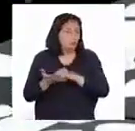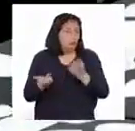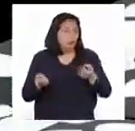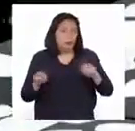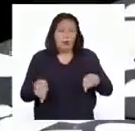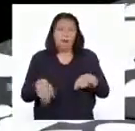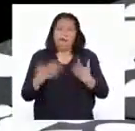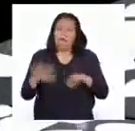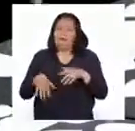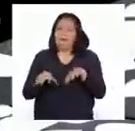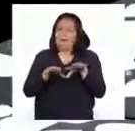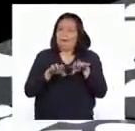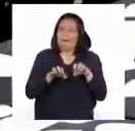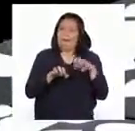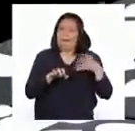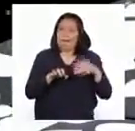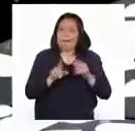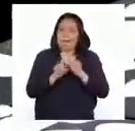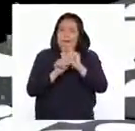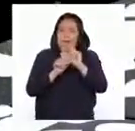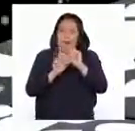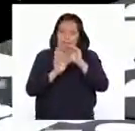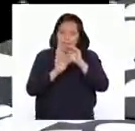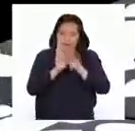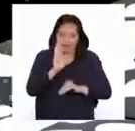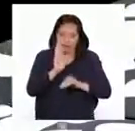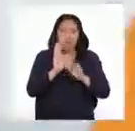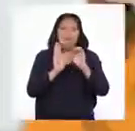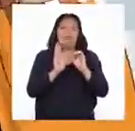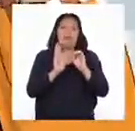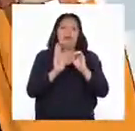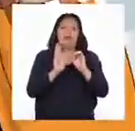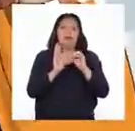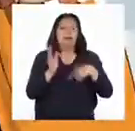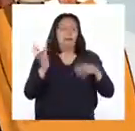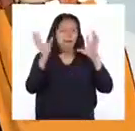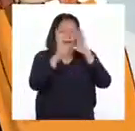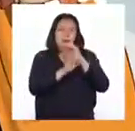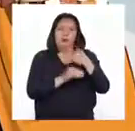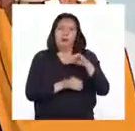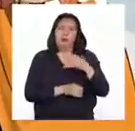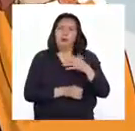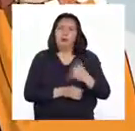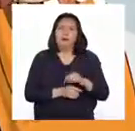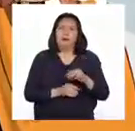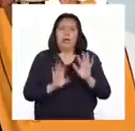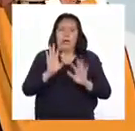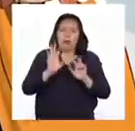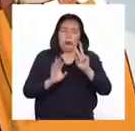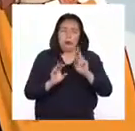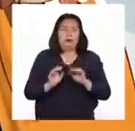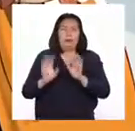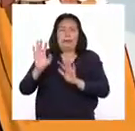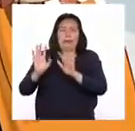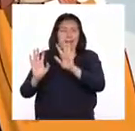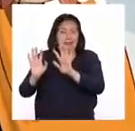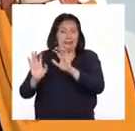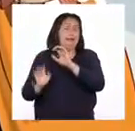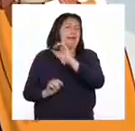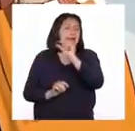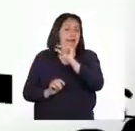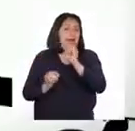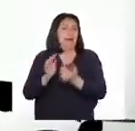de heladas, tenemos temperaturas por debajo de 0 grados en las noches y solamente entre 12 o 15 grados por el